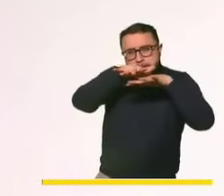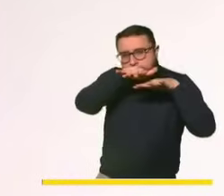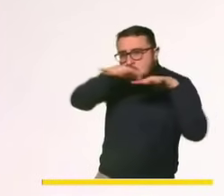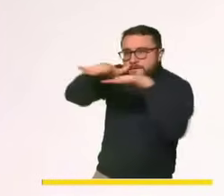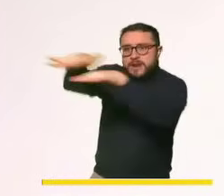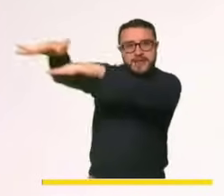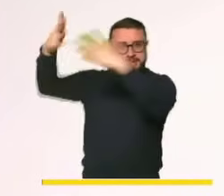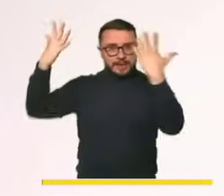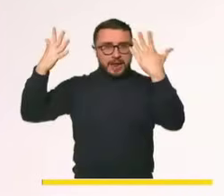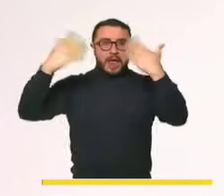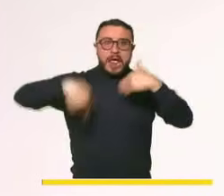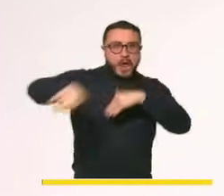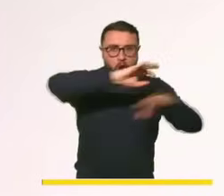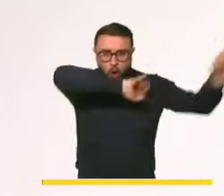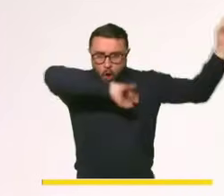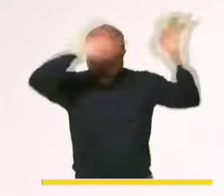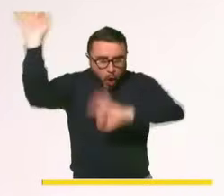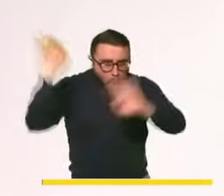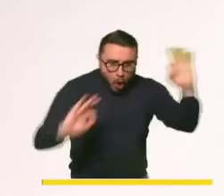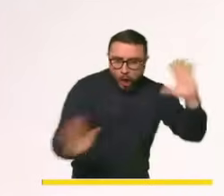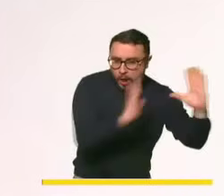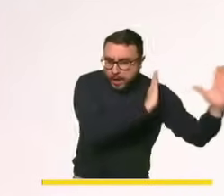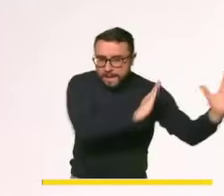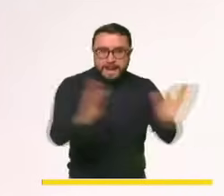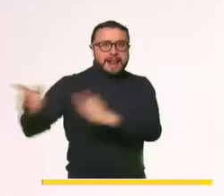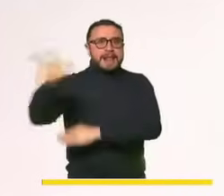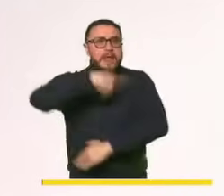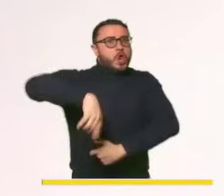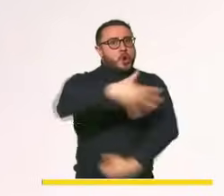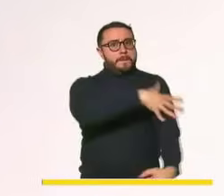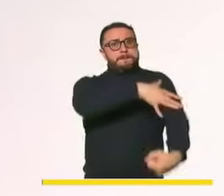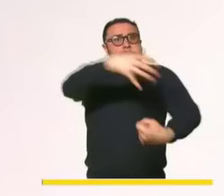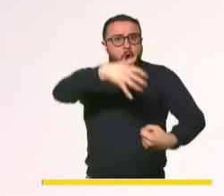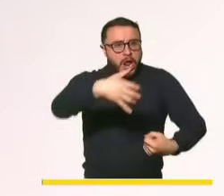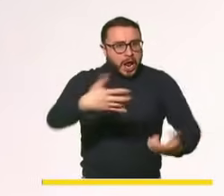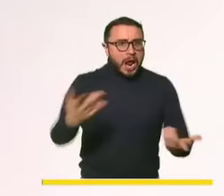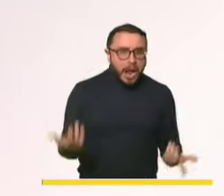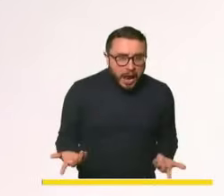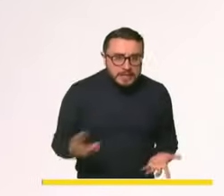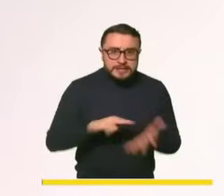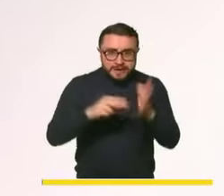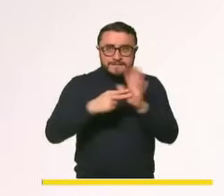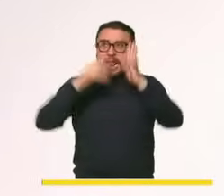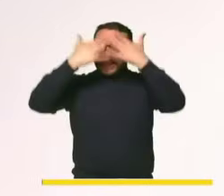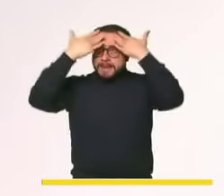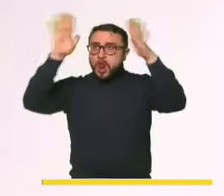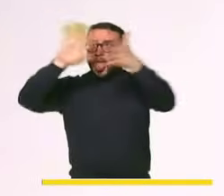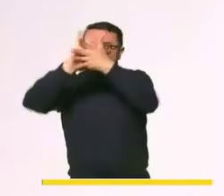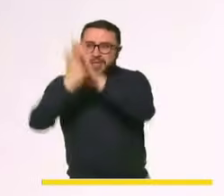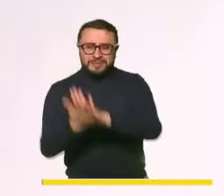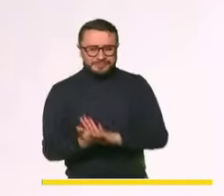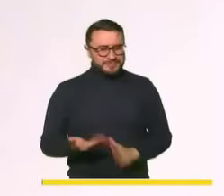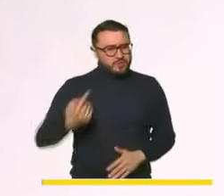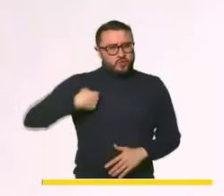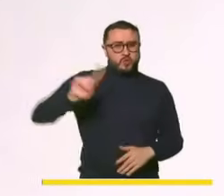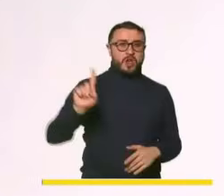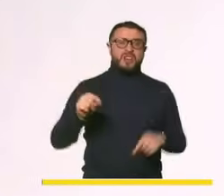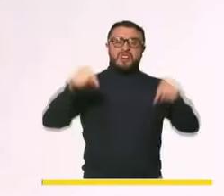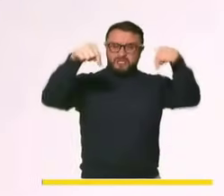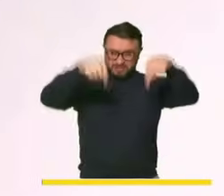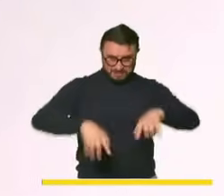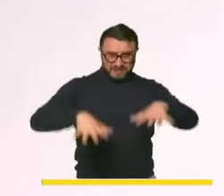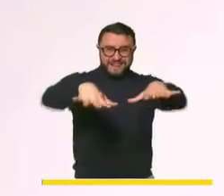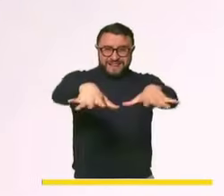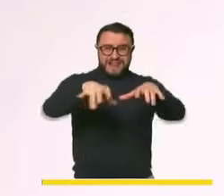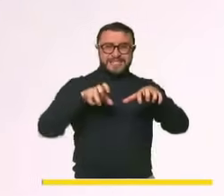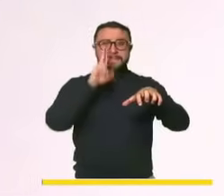movilizarse, a organizarse y a tener poder. Yo no he hablado aquí de una asamblea